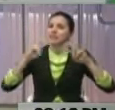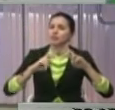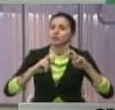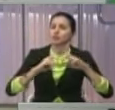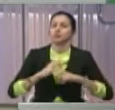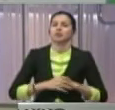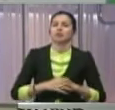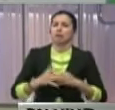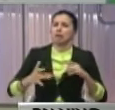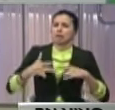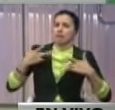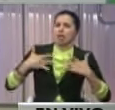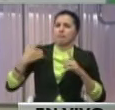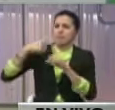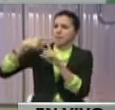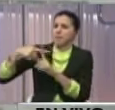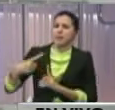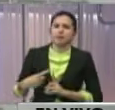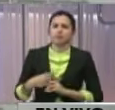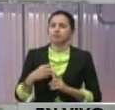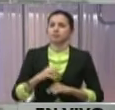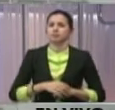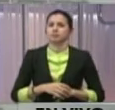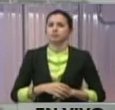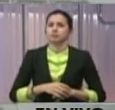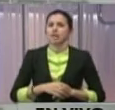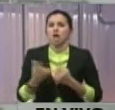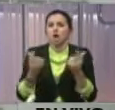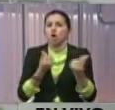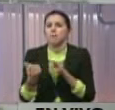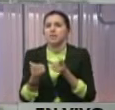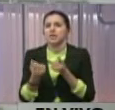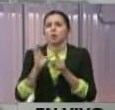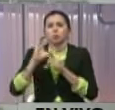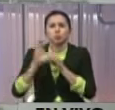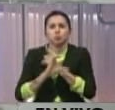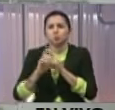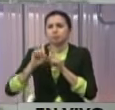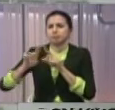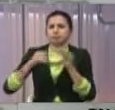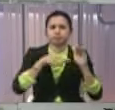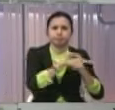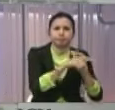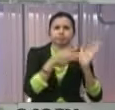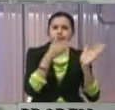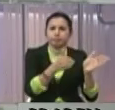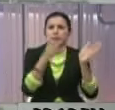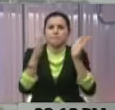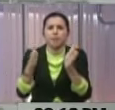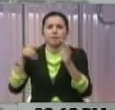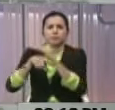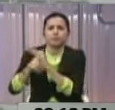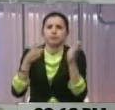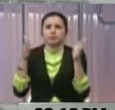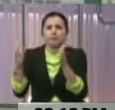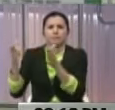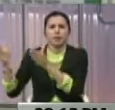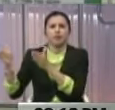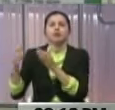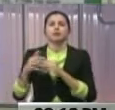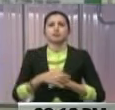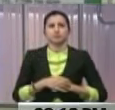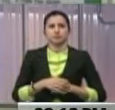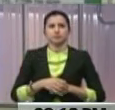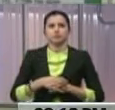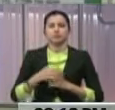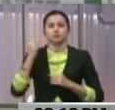extensión, las distintas secciones de economía, cultura, política, los analistas